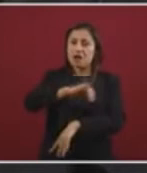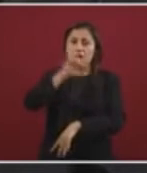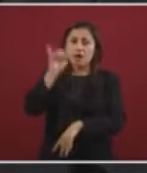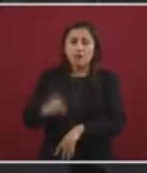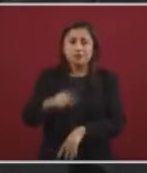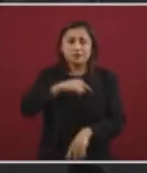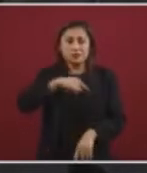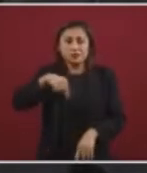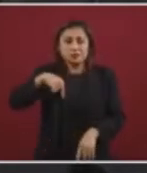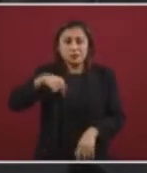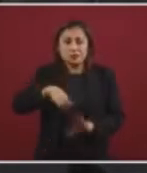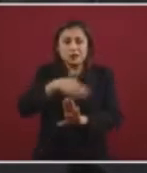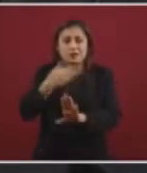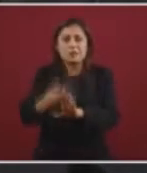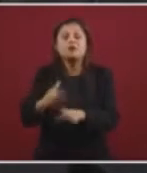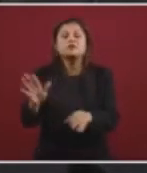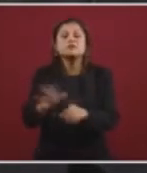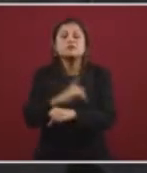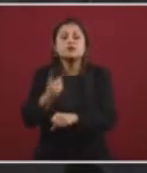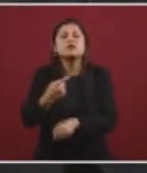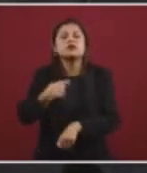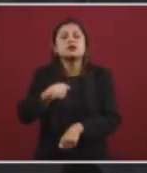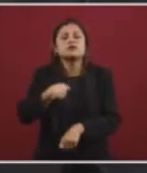de principios, de convicción.